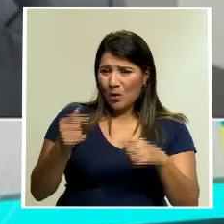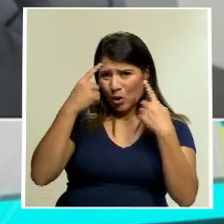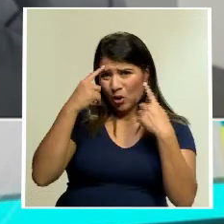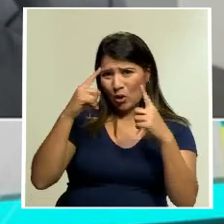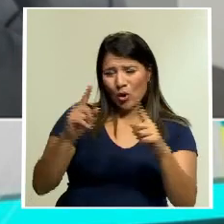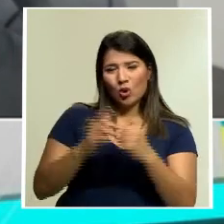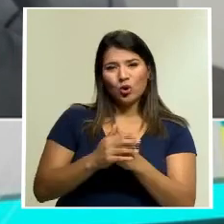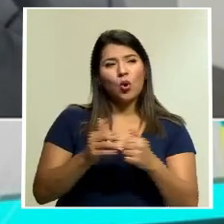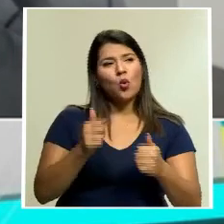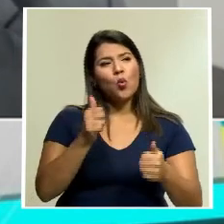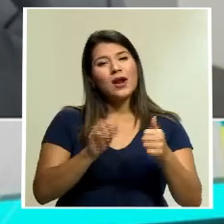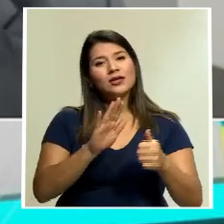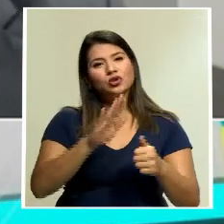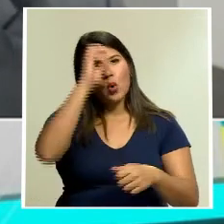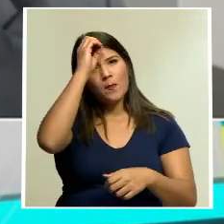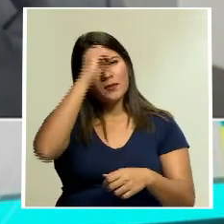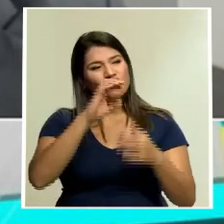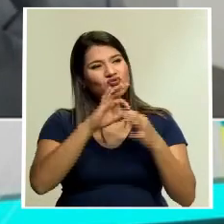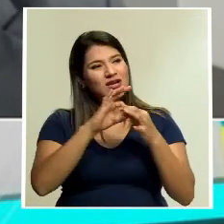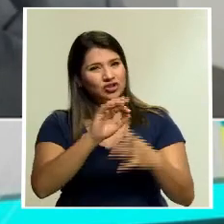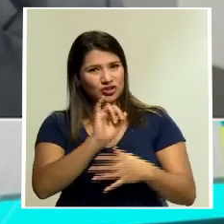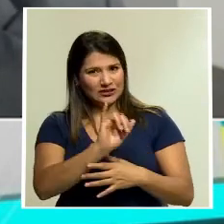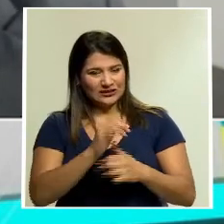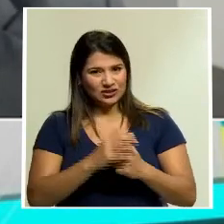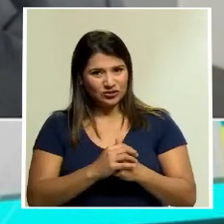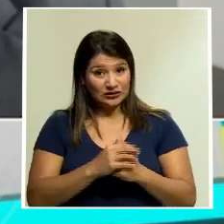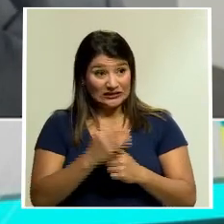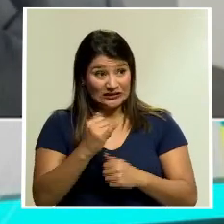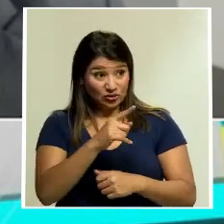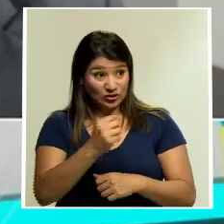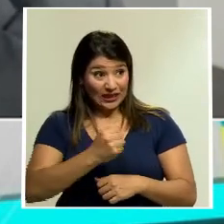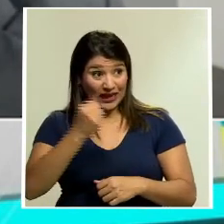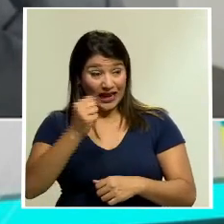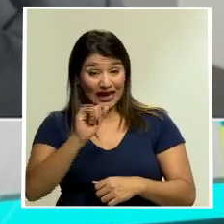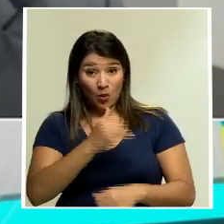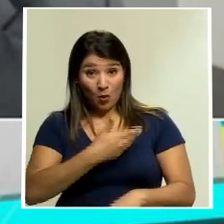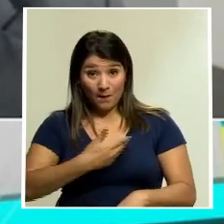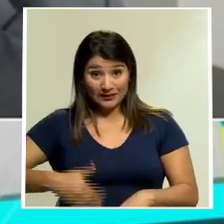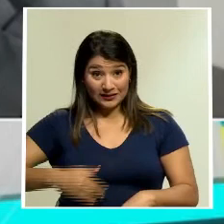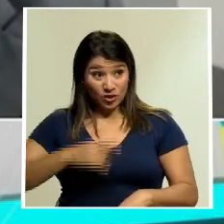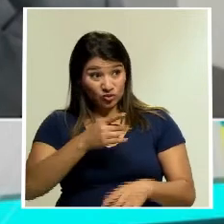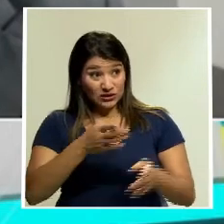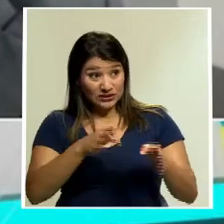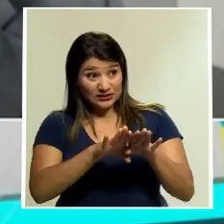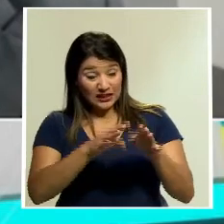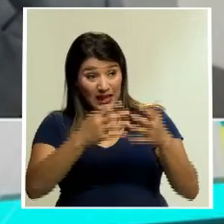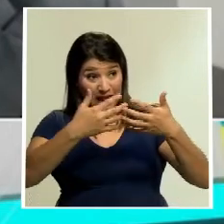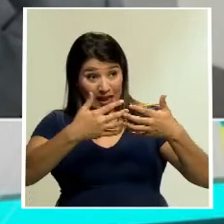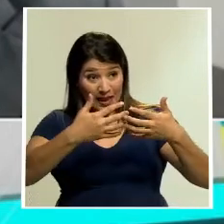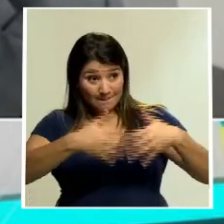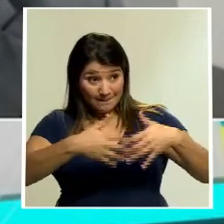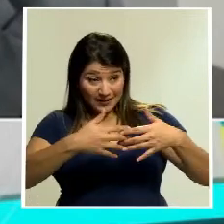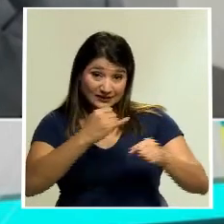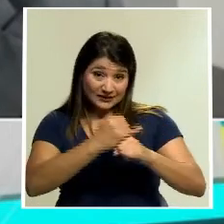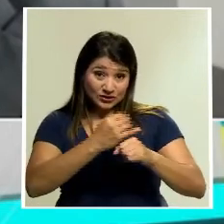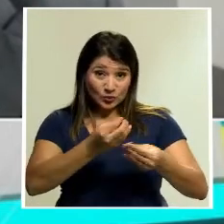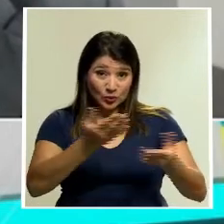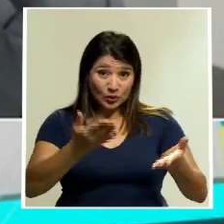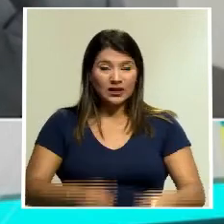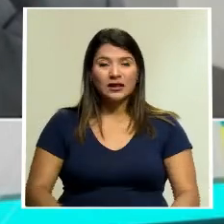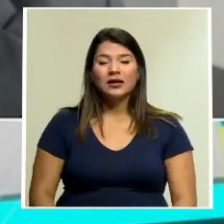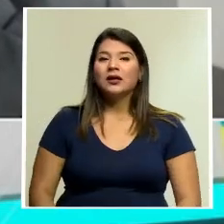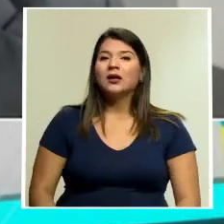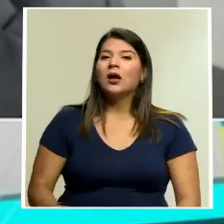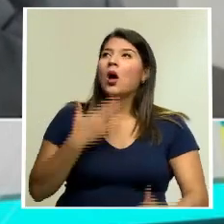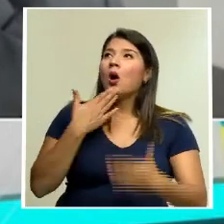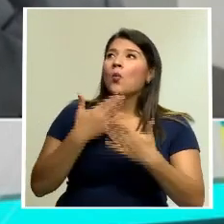¿Cuál es su posición sobre esa afirmación? ¿De llegar a la presidencia, cerraría empresas públicas? Bueno,